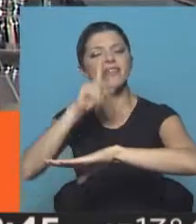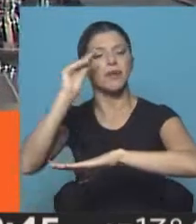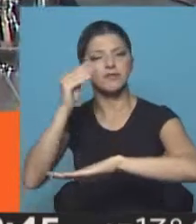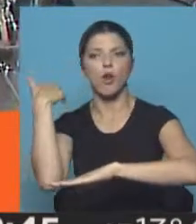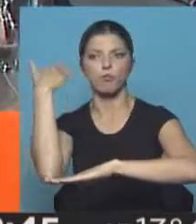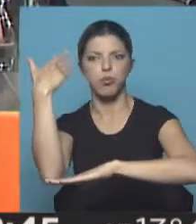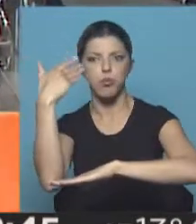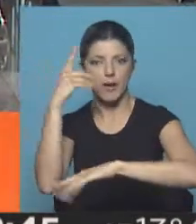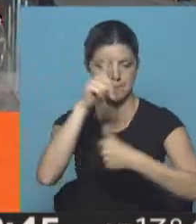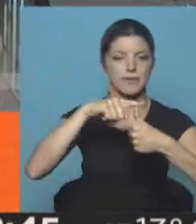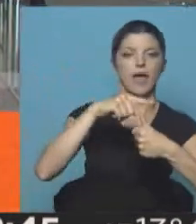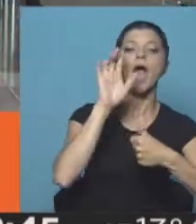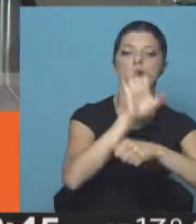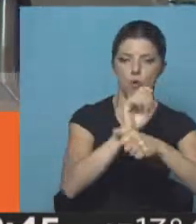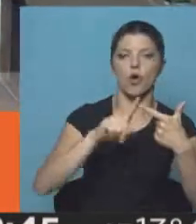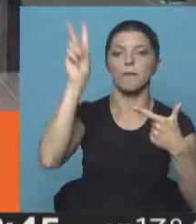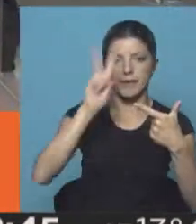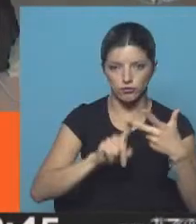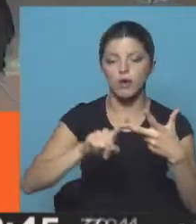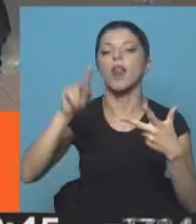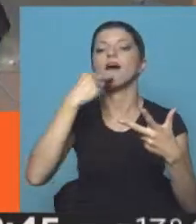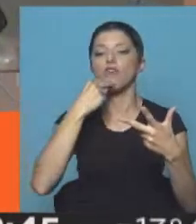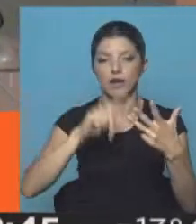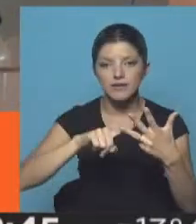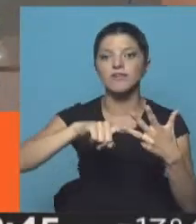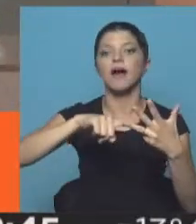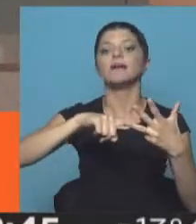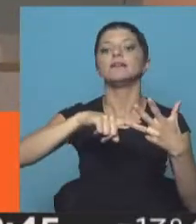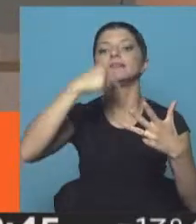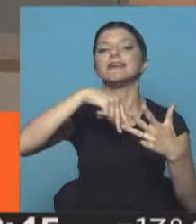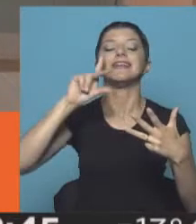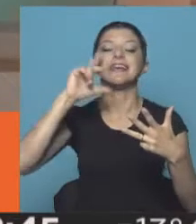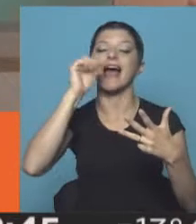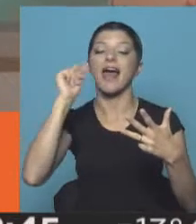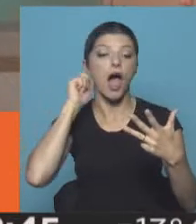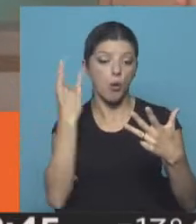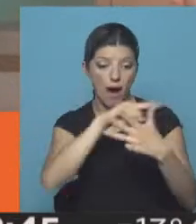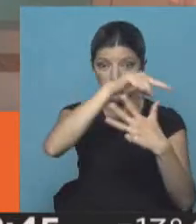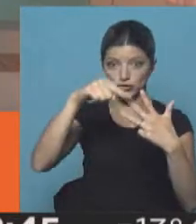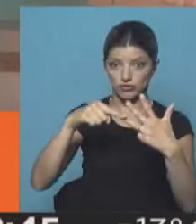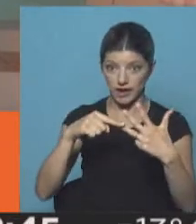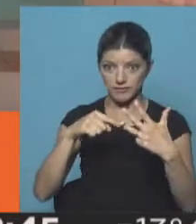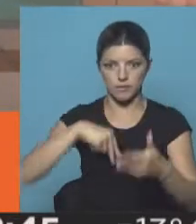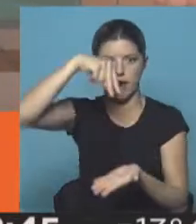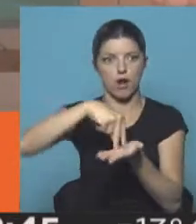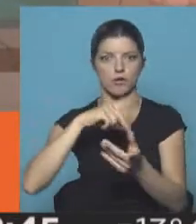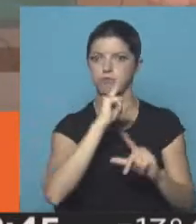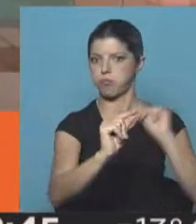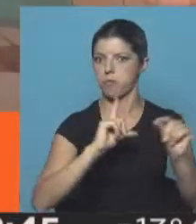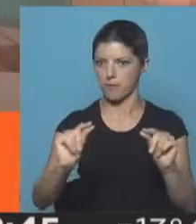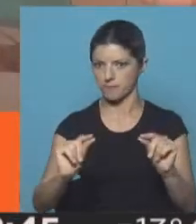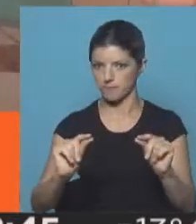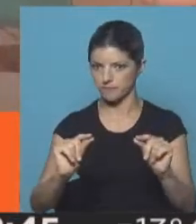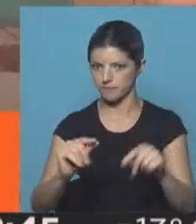levantaron los presidentes de Ecuador, Bolivia, Venezuela, Cuba y Nicaragua. El eje bolivariano. 5 países del eje bolivariano. Y cómo a uno quizás le